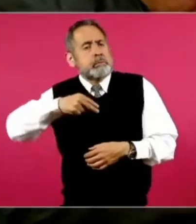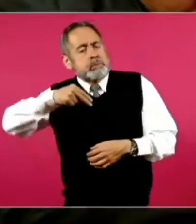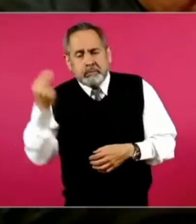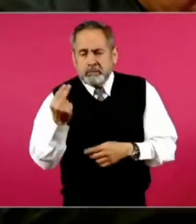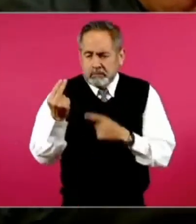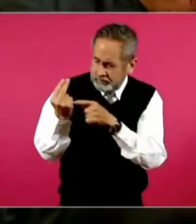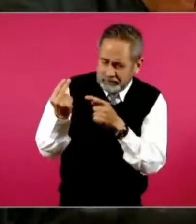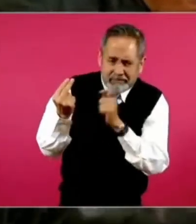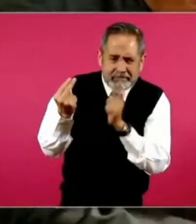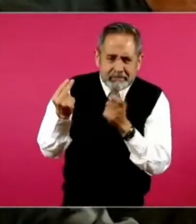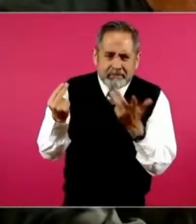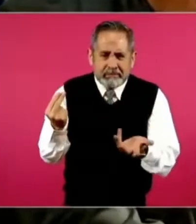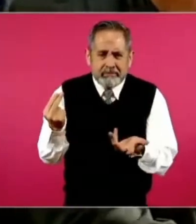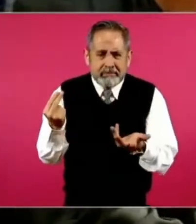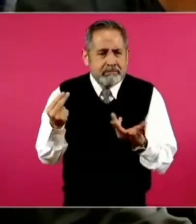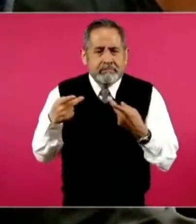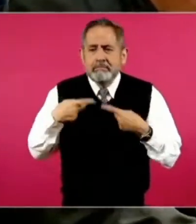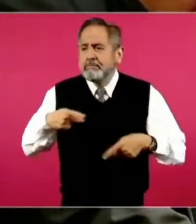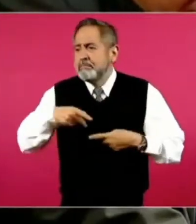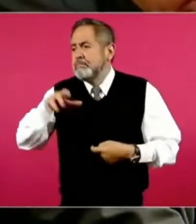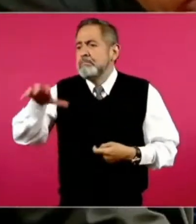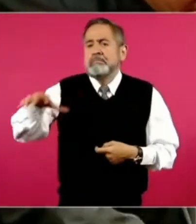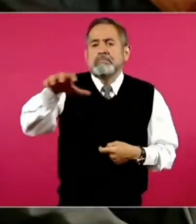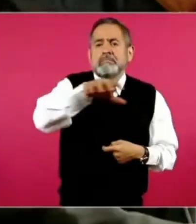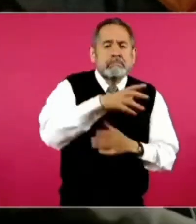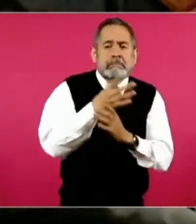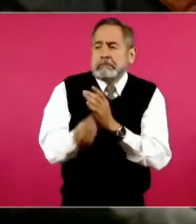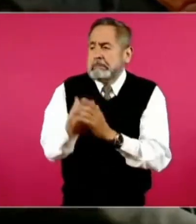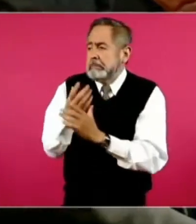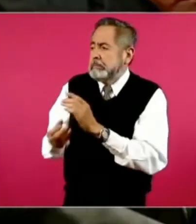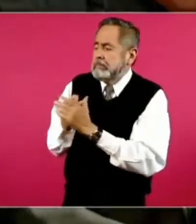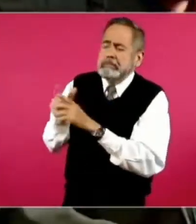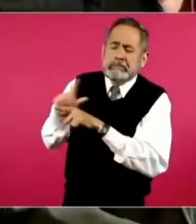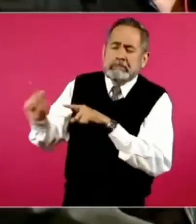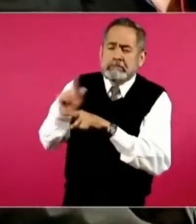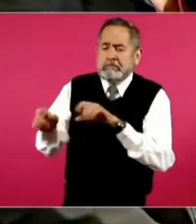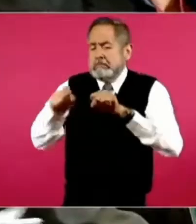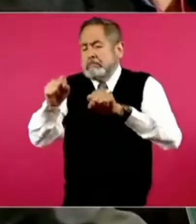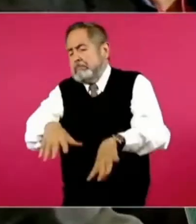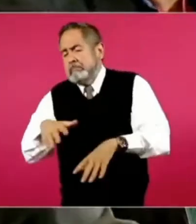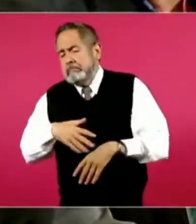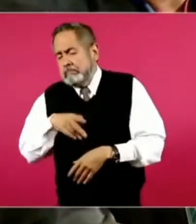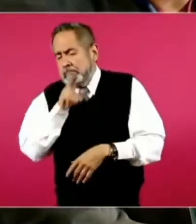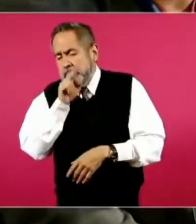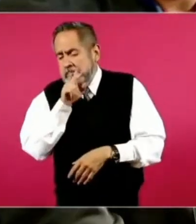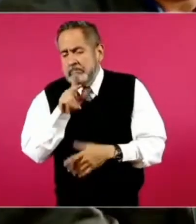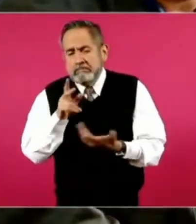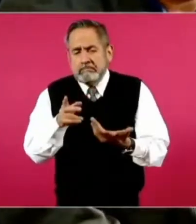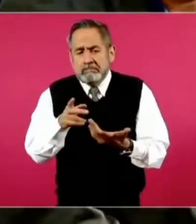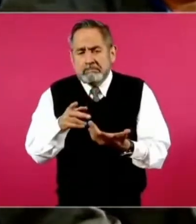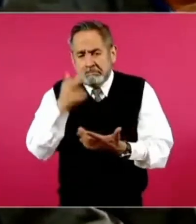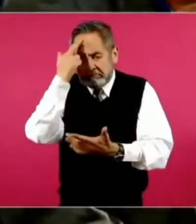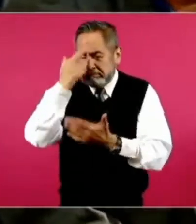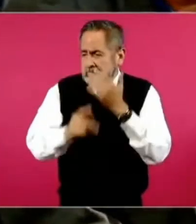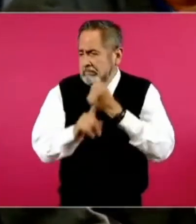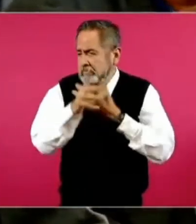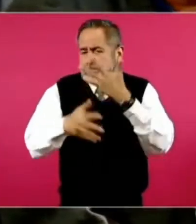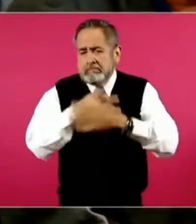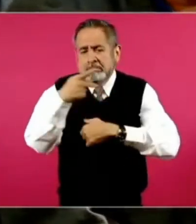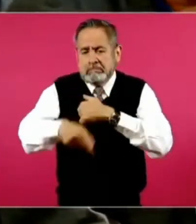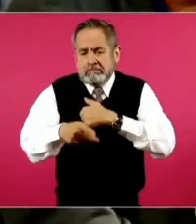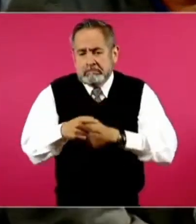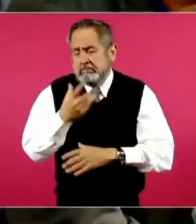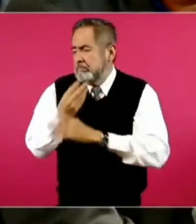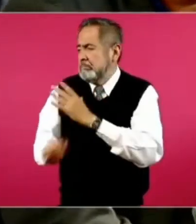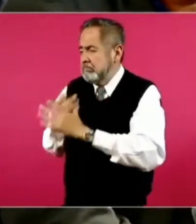urgencia con todas las poblaciones que están desplazadas y que pues hay organizaciones o